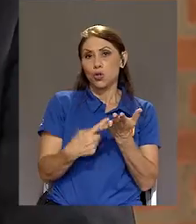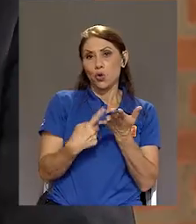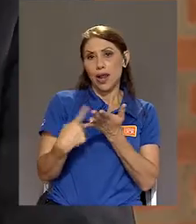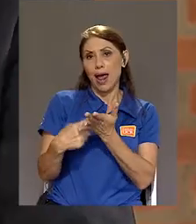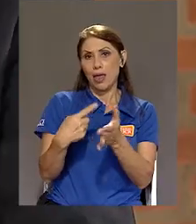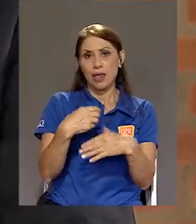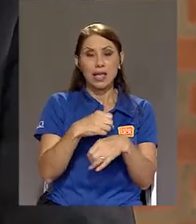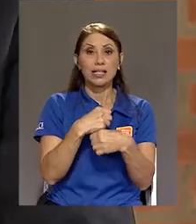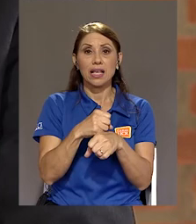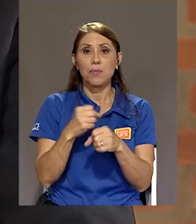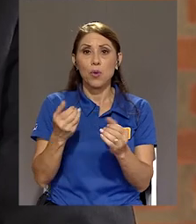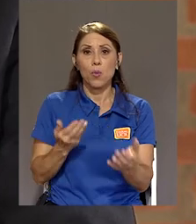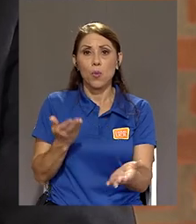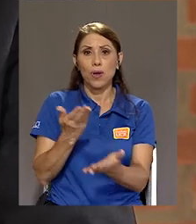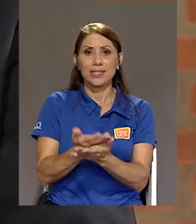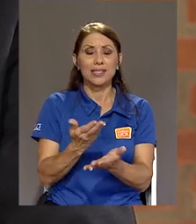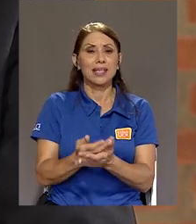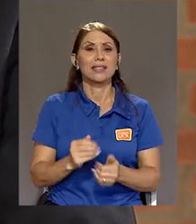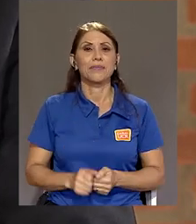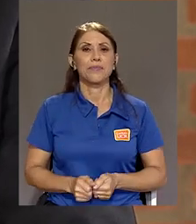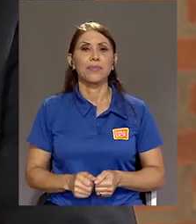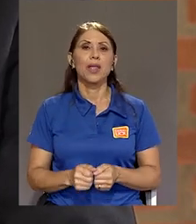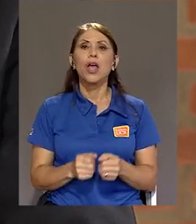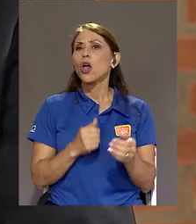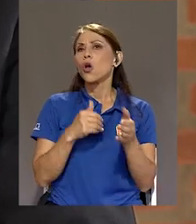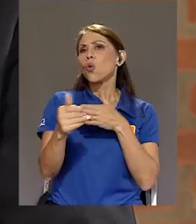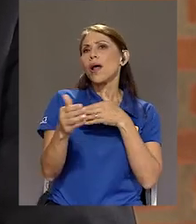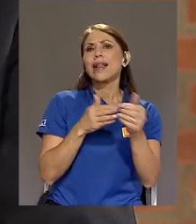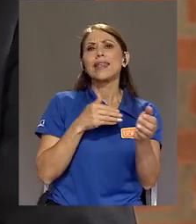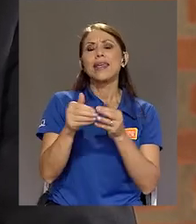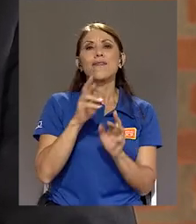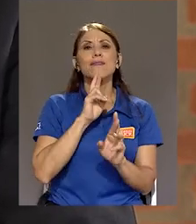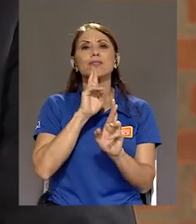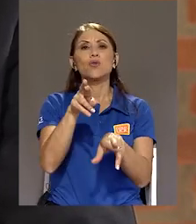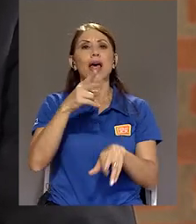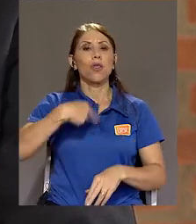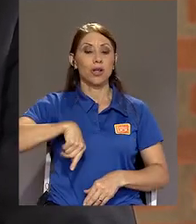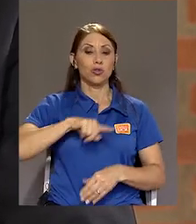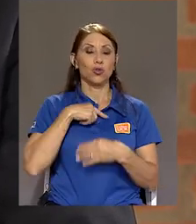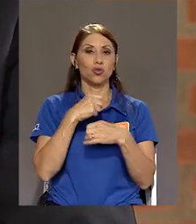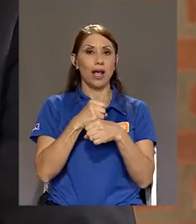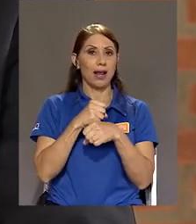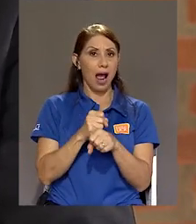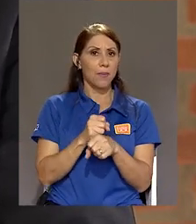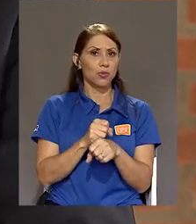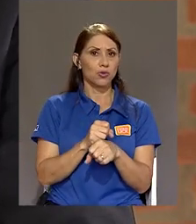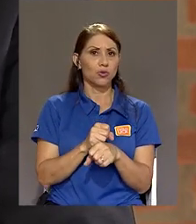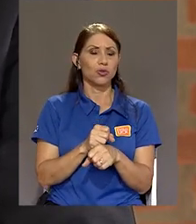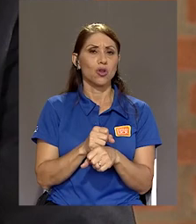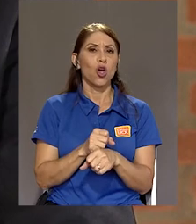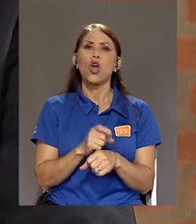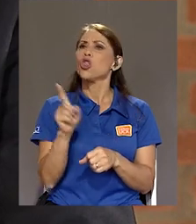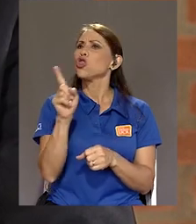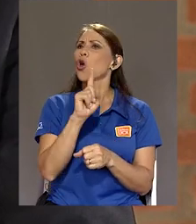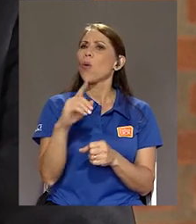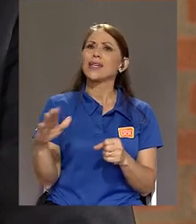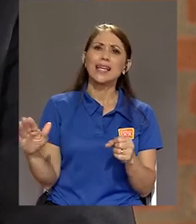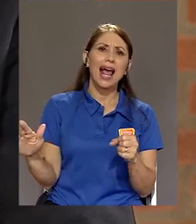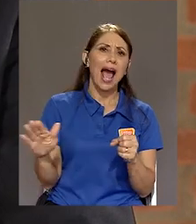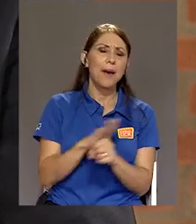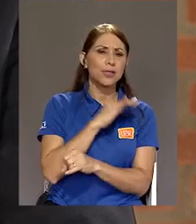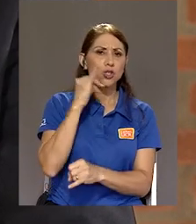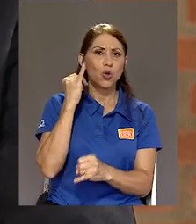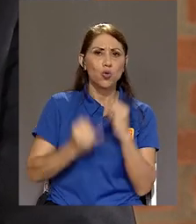ello y hacer propuestas. Al final, cualquier resultado que hagamos nosotros no va a ser absoluto, en el